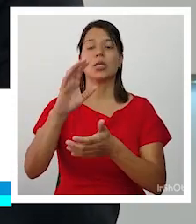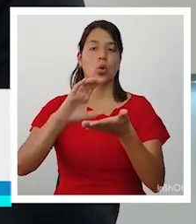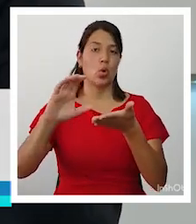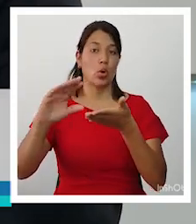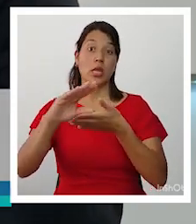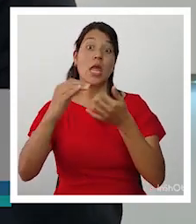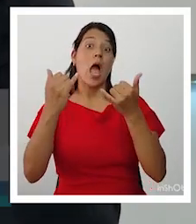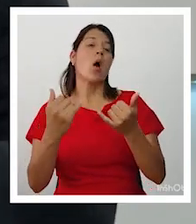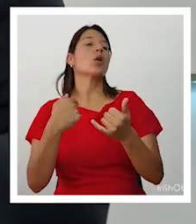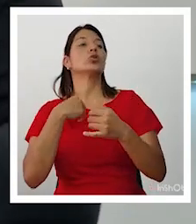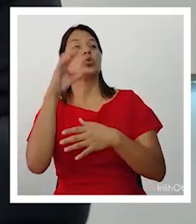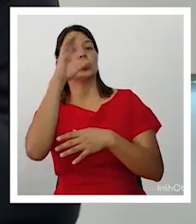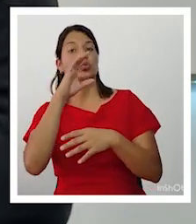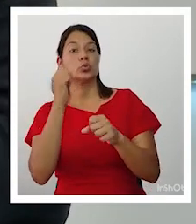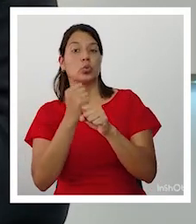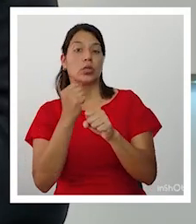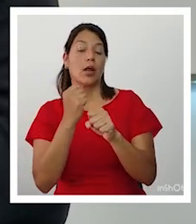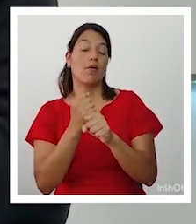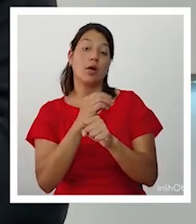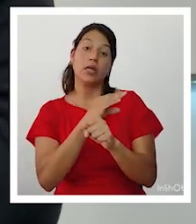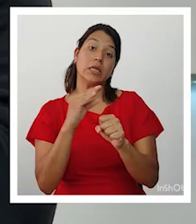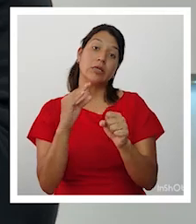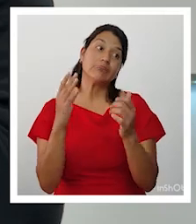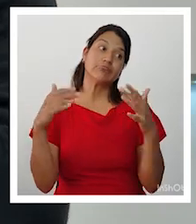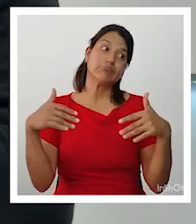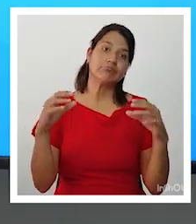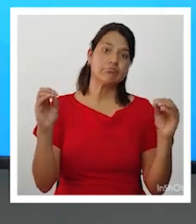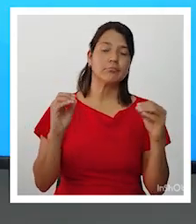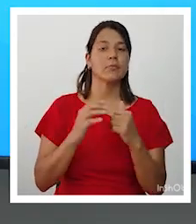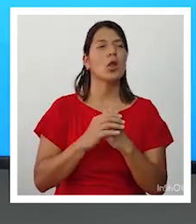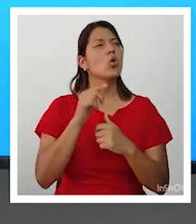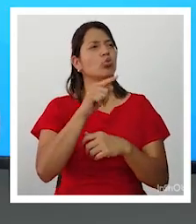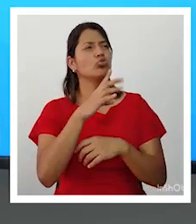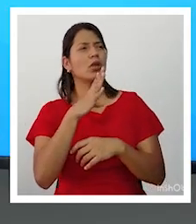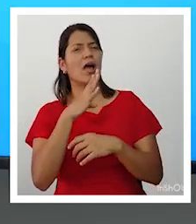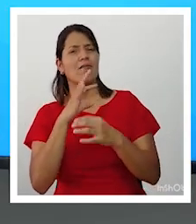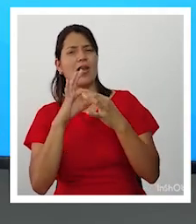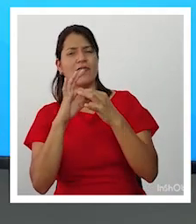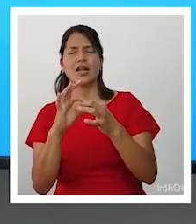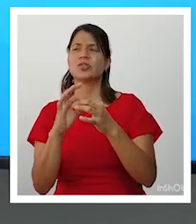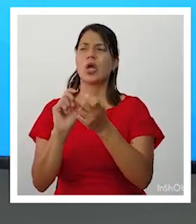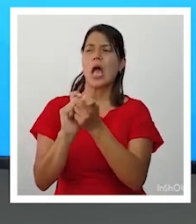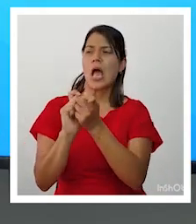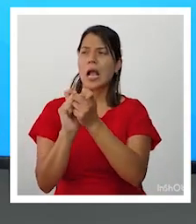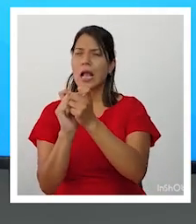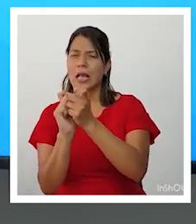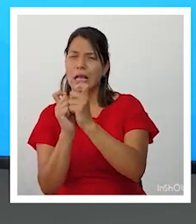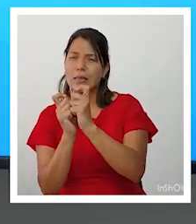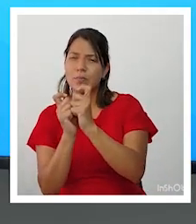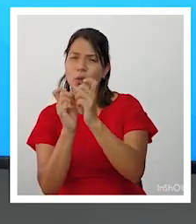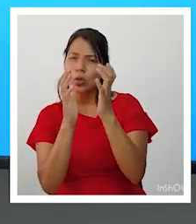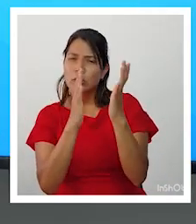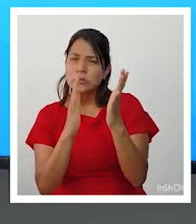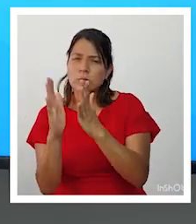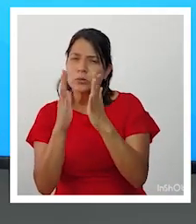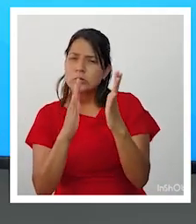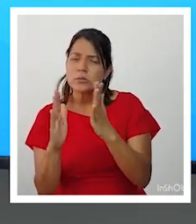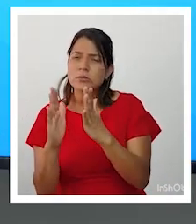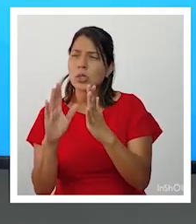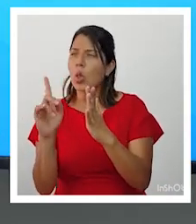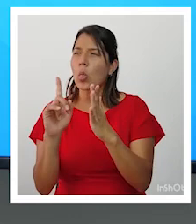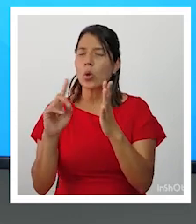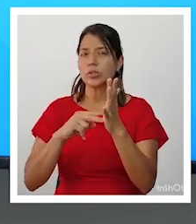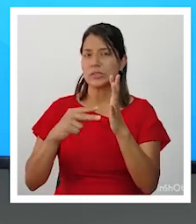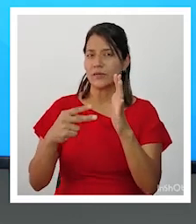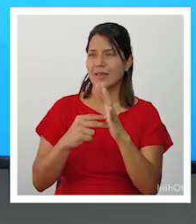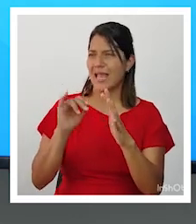estoy en busca de trabajo y siguiendo estudiando. Ahora que hablas de adecuación no significativa, ¿esto le permite